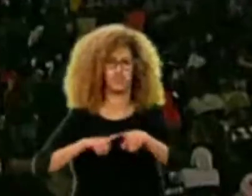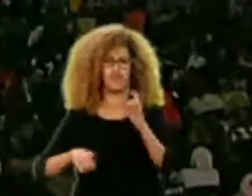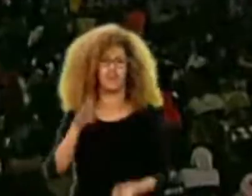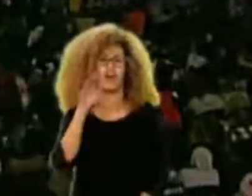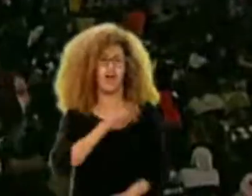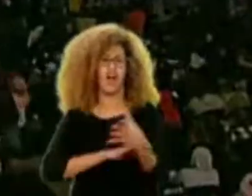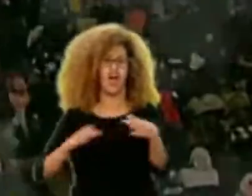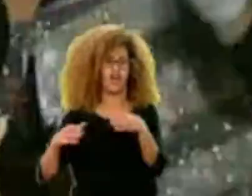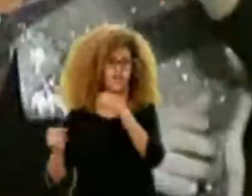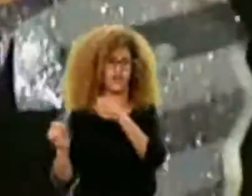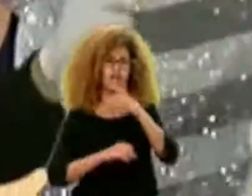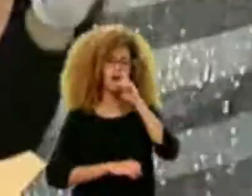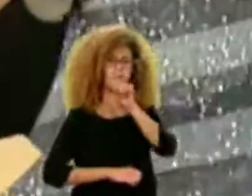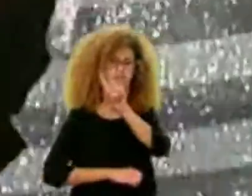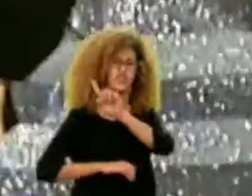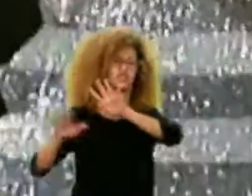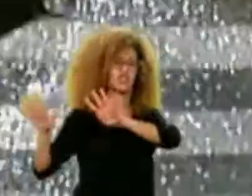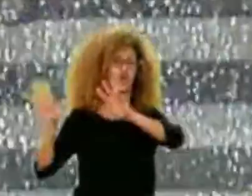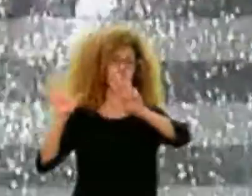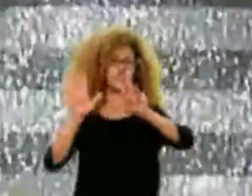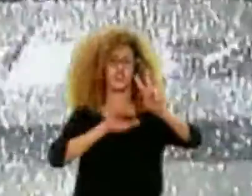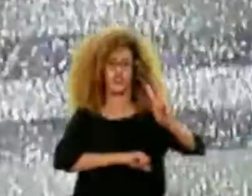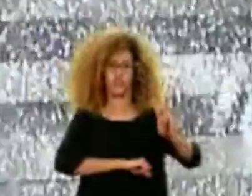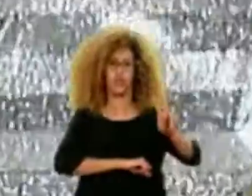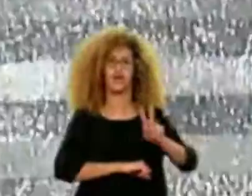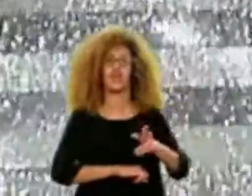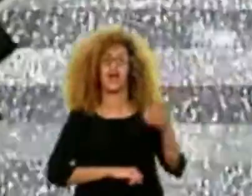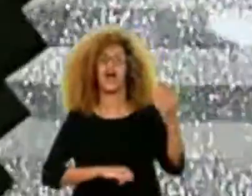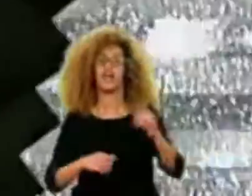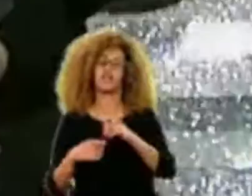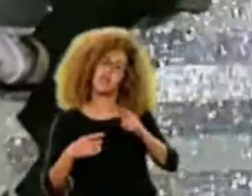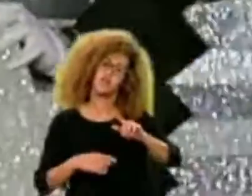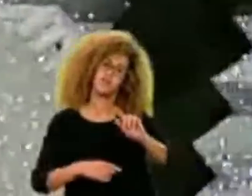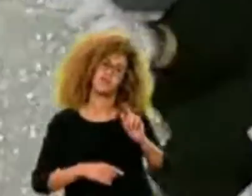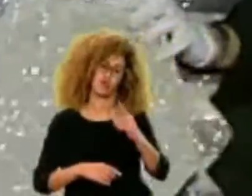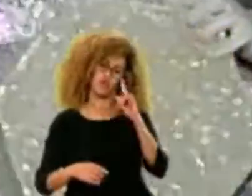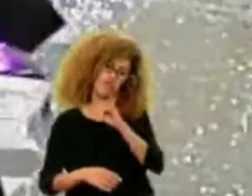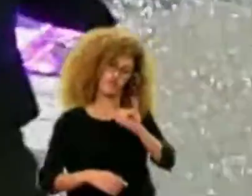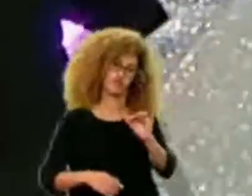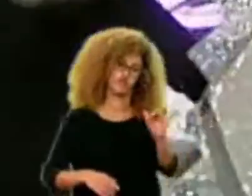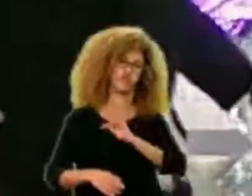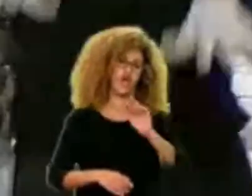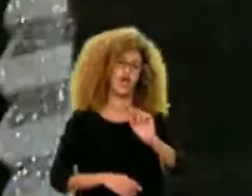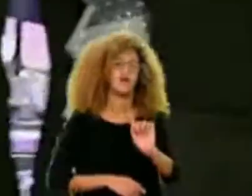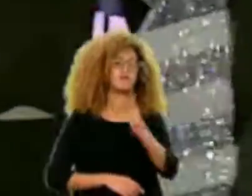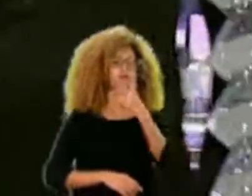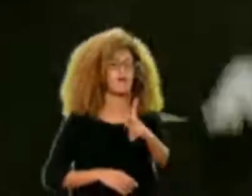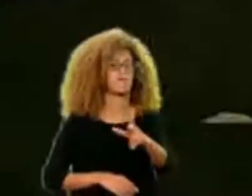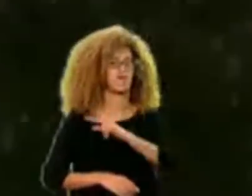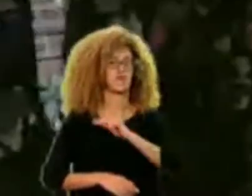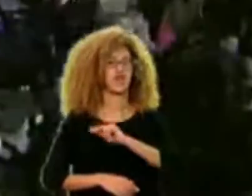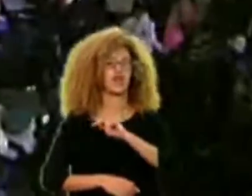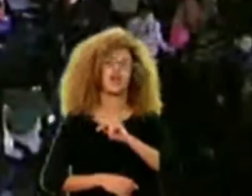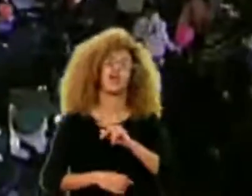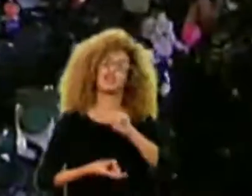1982. Han sabido perfectamente lo que es obtener un primer premio y al año siguiente no tener absolutamente nada. Siempre unos